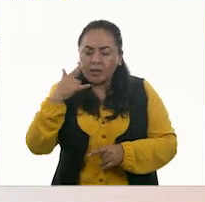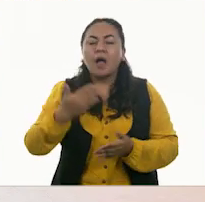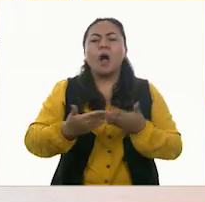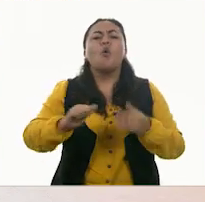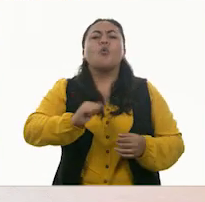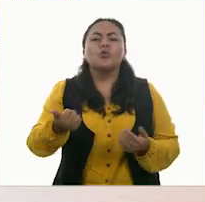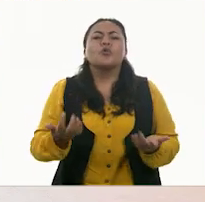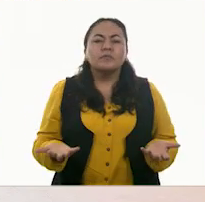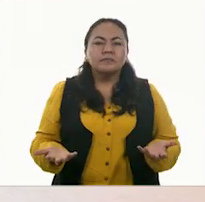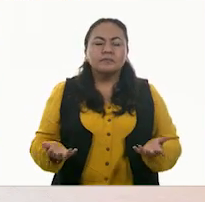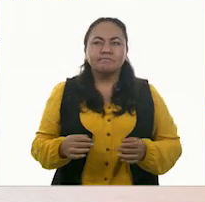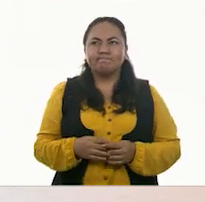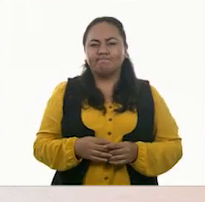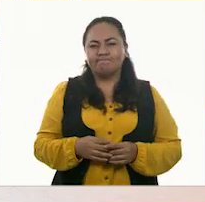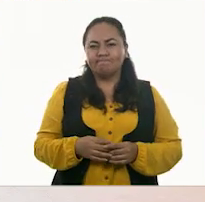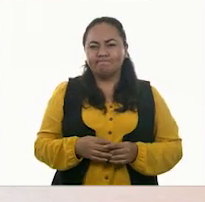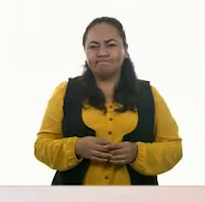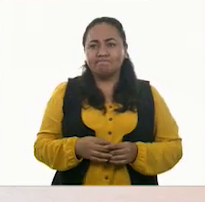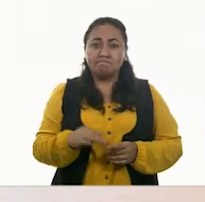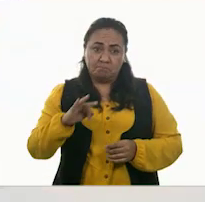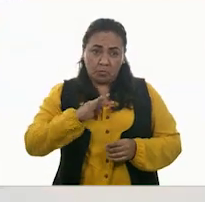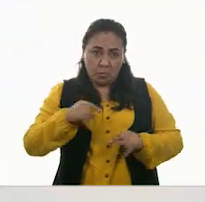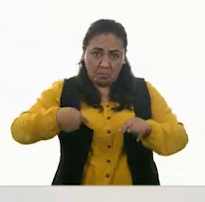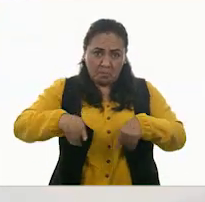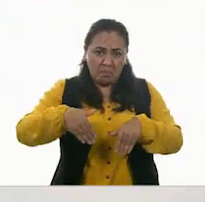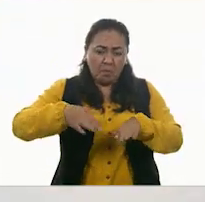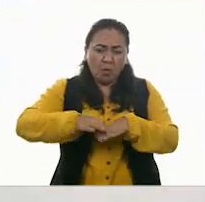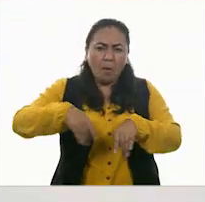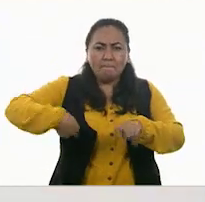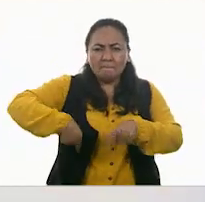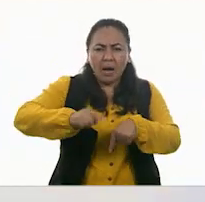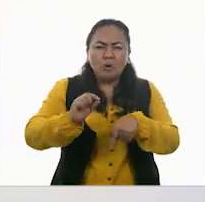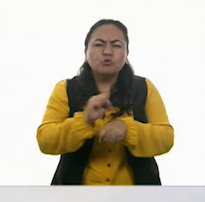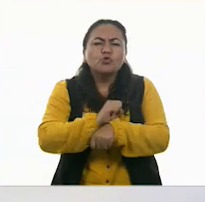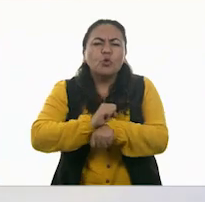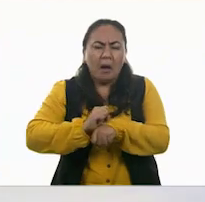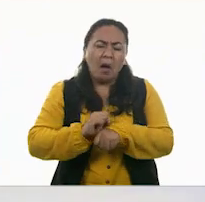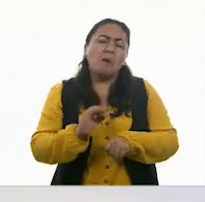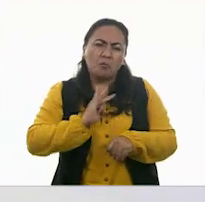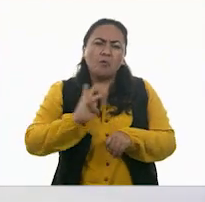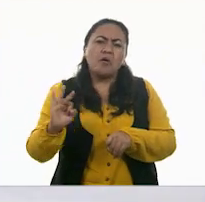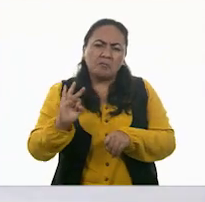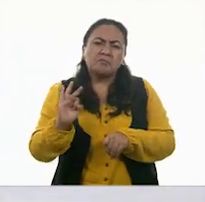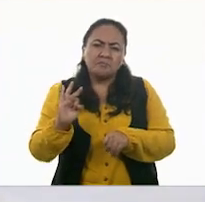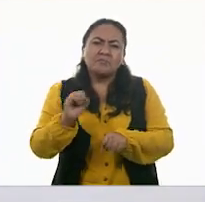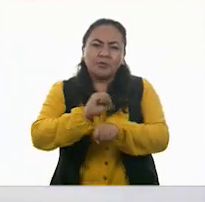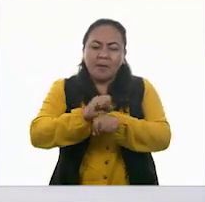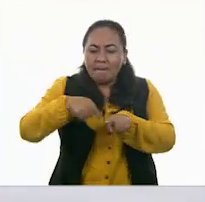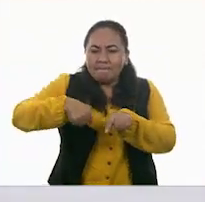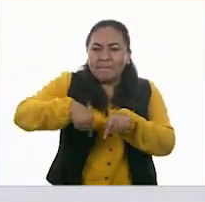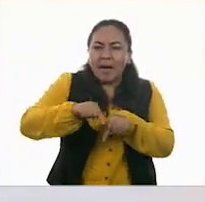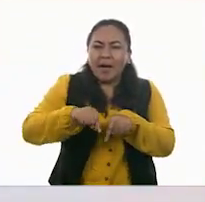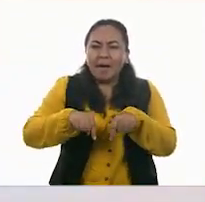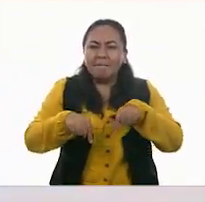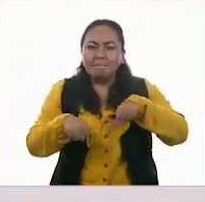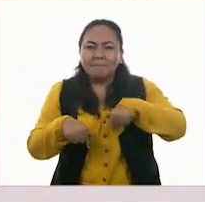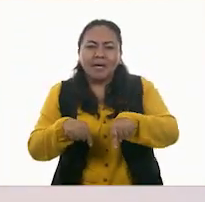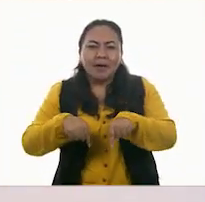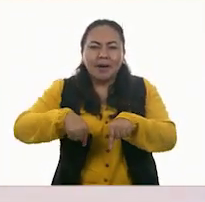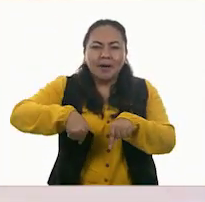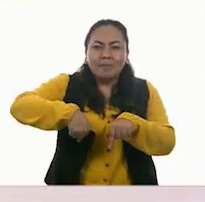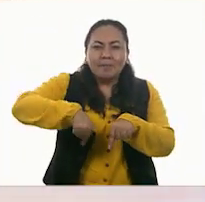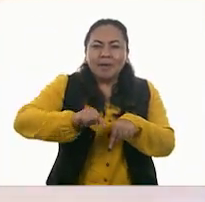hacer, Aníbal? ¿Podemos patearlo suave? Suavecito, venga. Suave. Vamos a darle un pequeño control y quiero